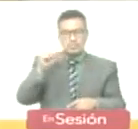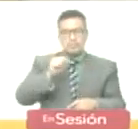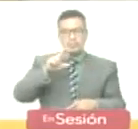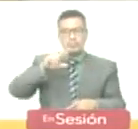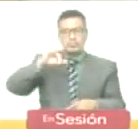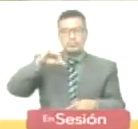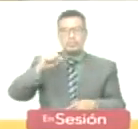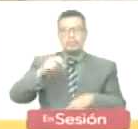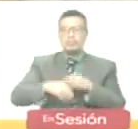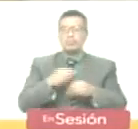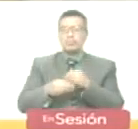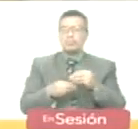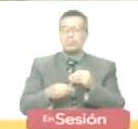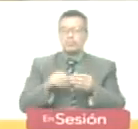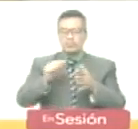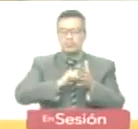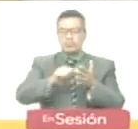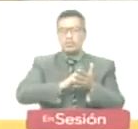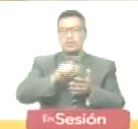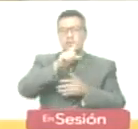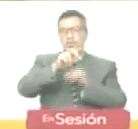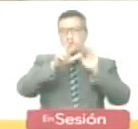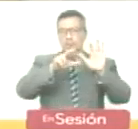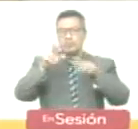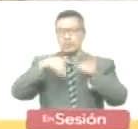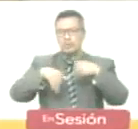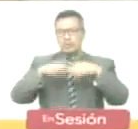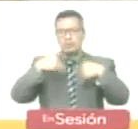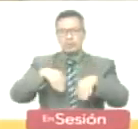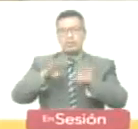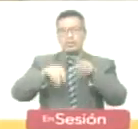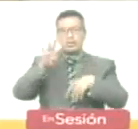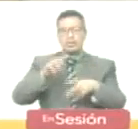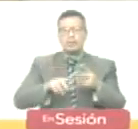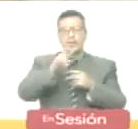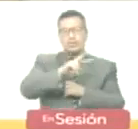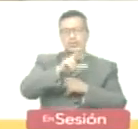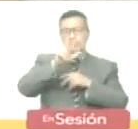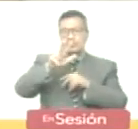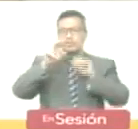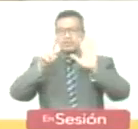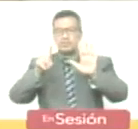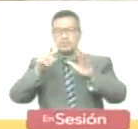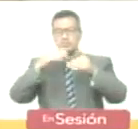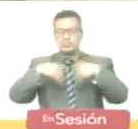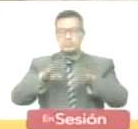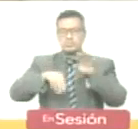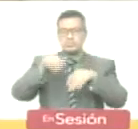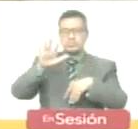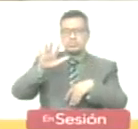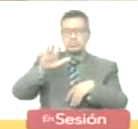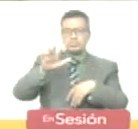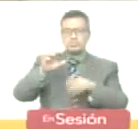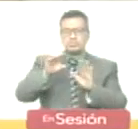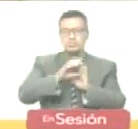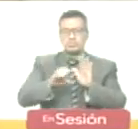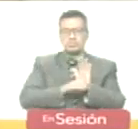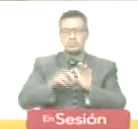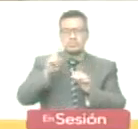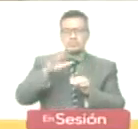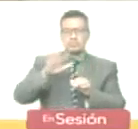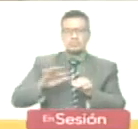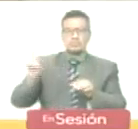con lo previsto en los artículos 187, numeral 14 y 236, numeral 15 de la Constitución de la República Bolivariana